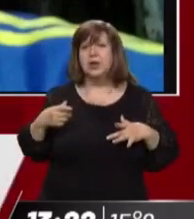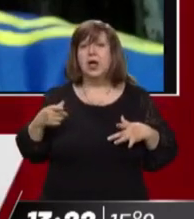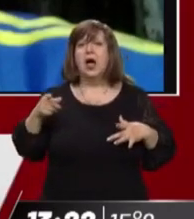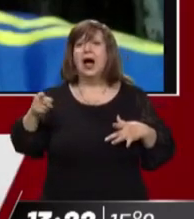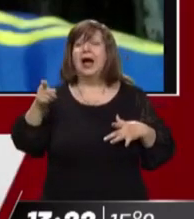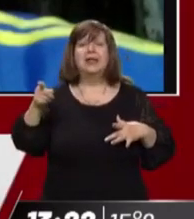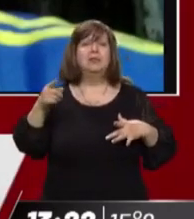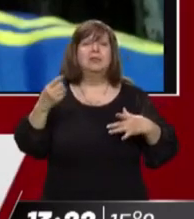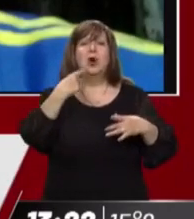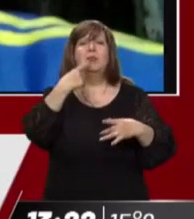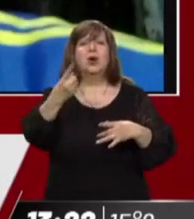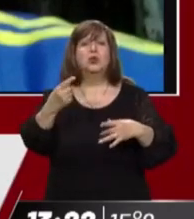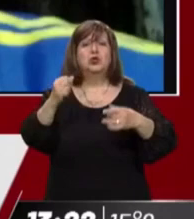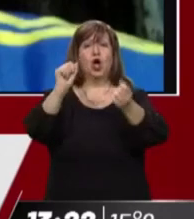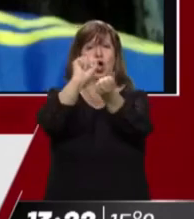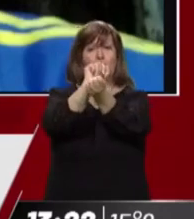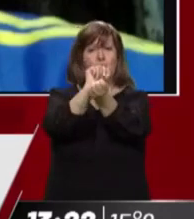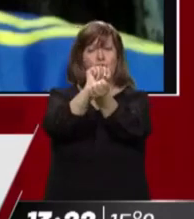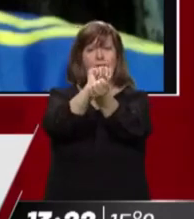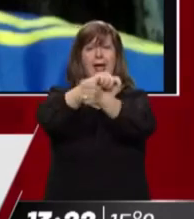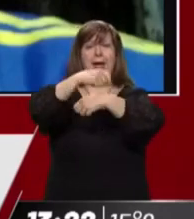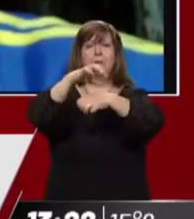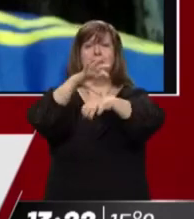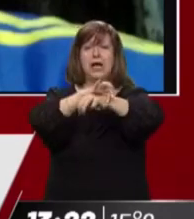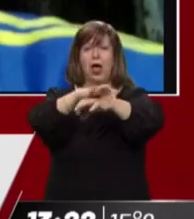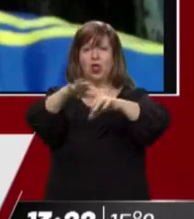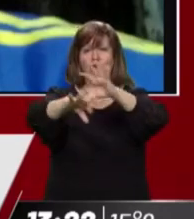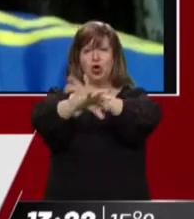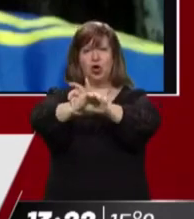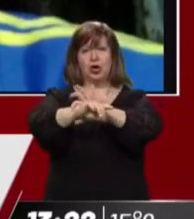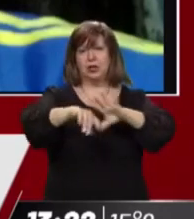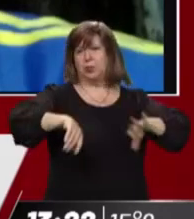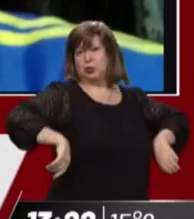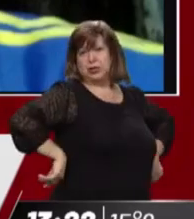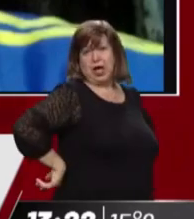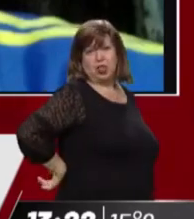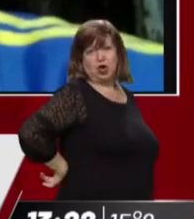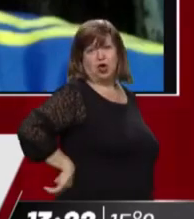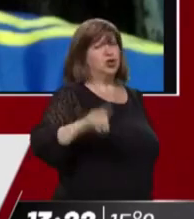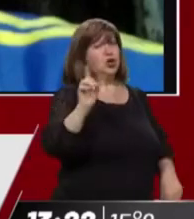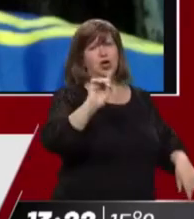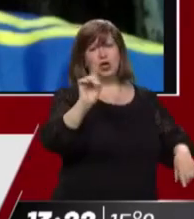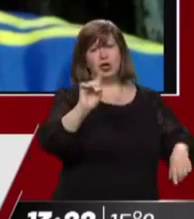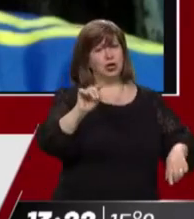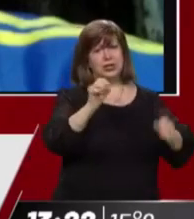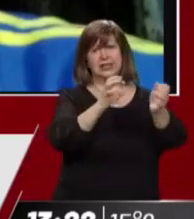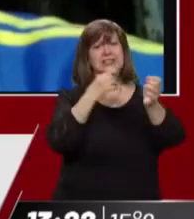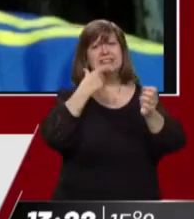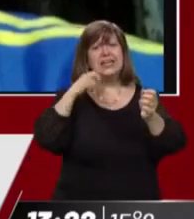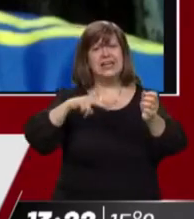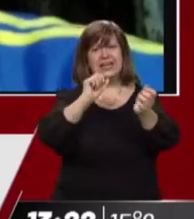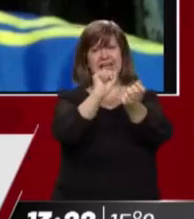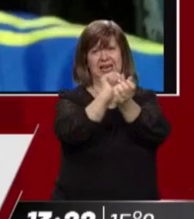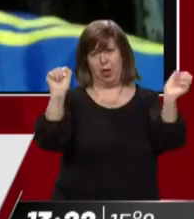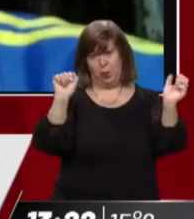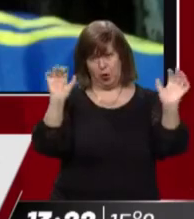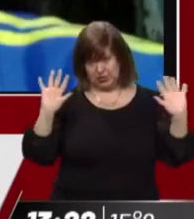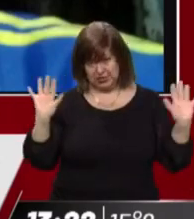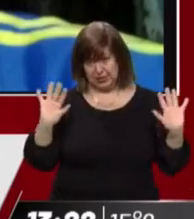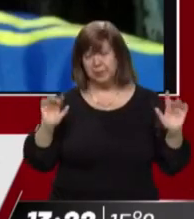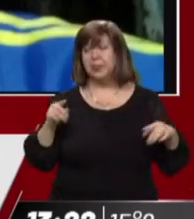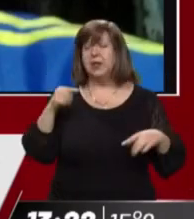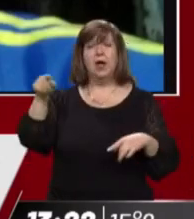sin esposas de manera el relato que estaba haciendo dijo que se iba a sacar La campera Y qué pasó bueno Aparentemente